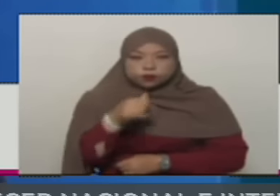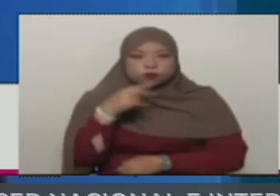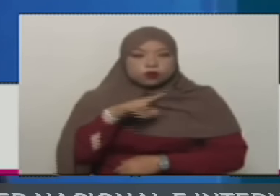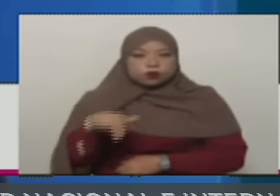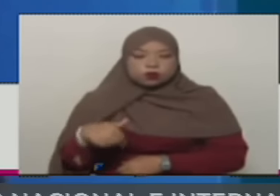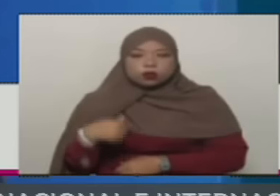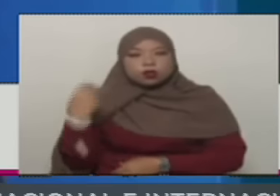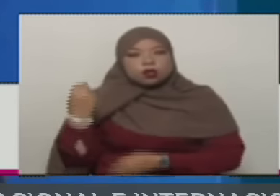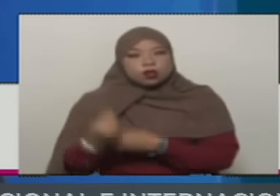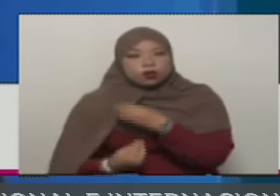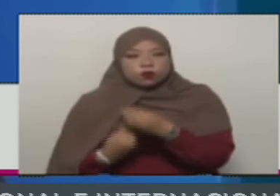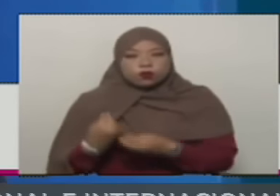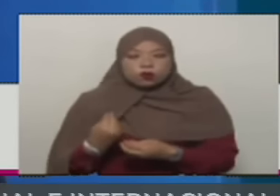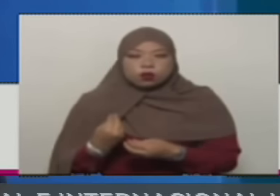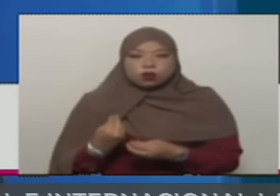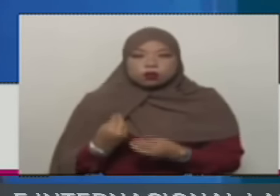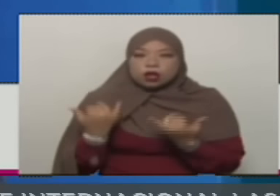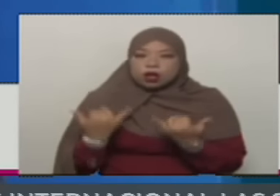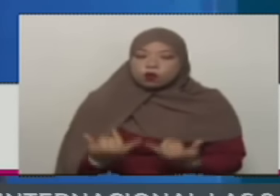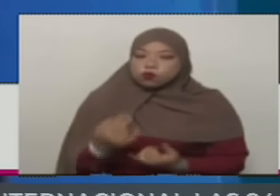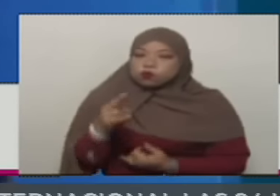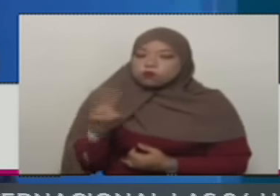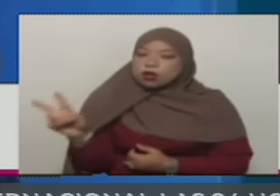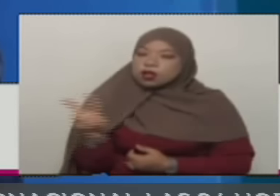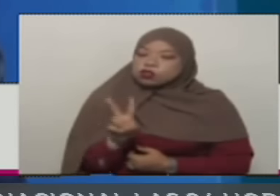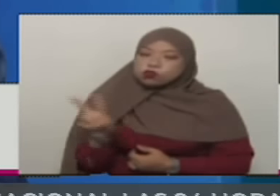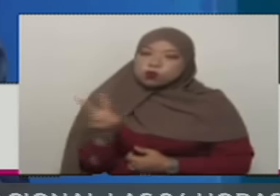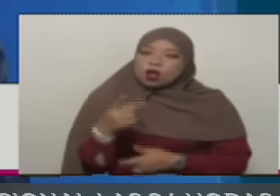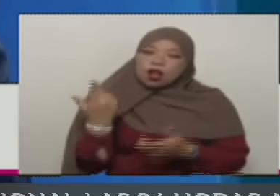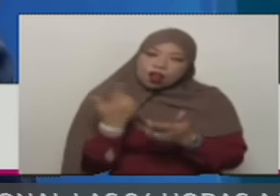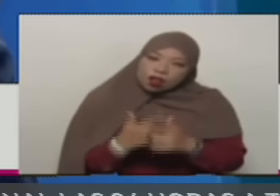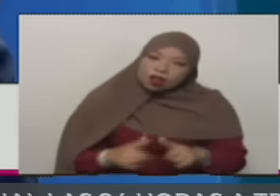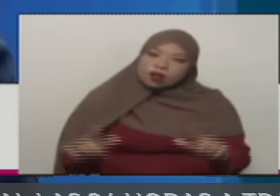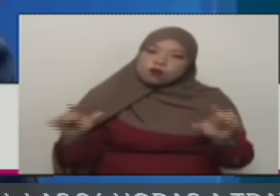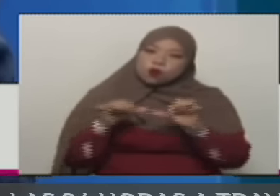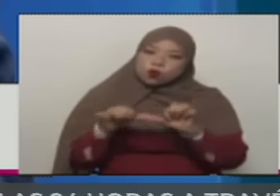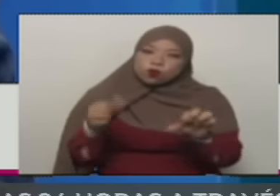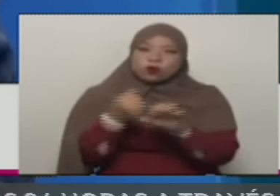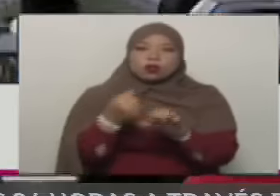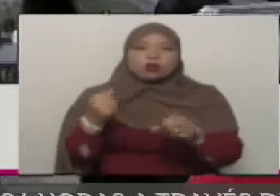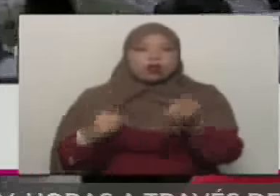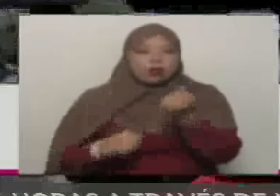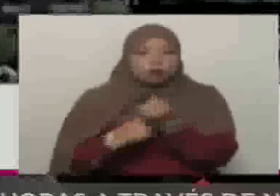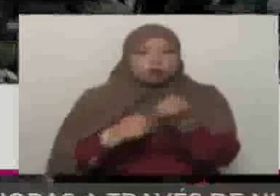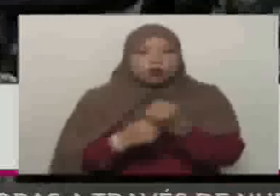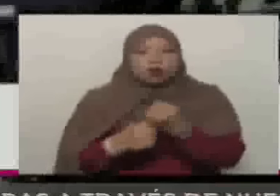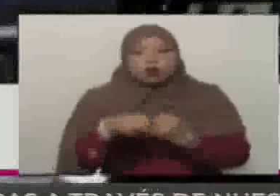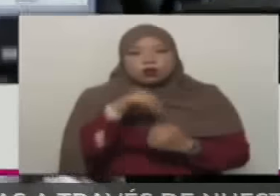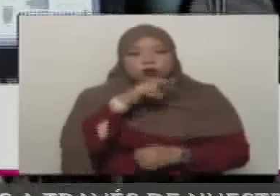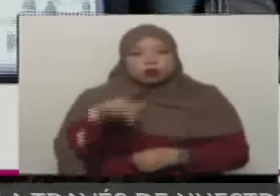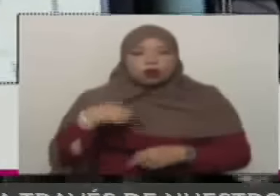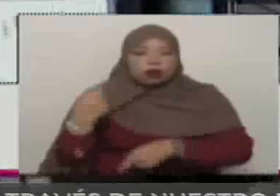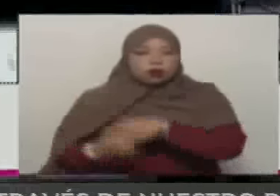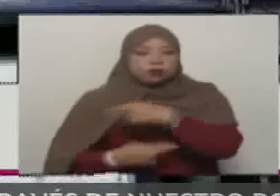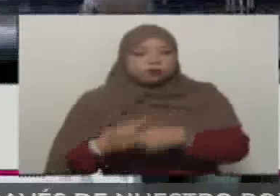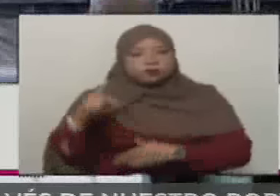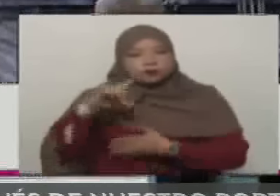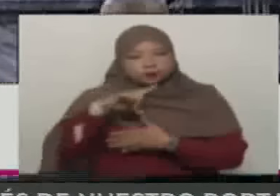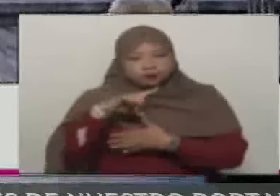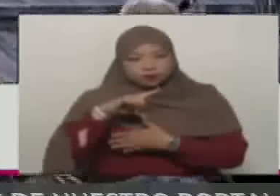van a tener, ni ahora ni nunca. Venezuela seguirá siendo libre y seguirá siendo la joya de la corona de la revolución